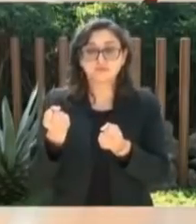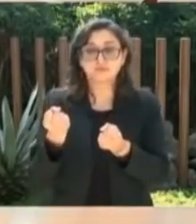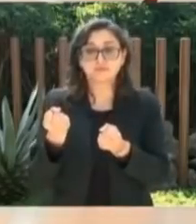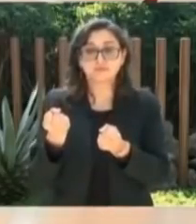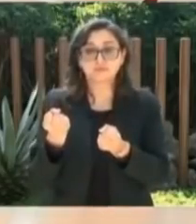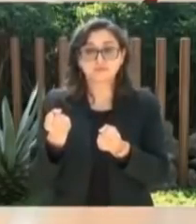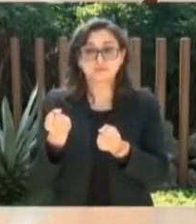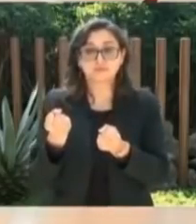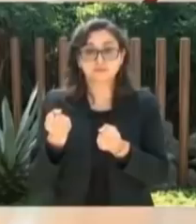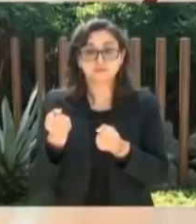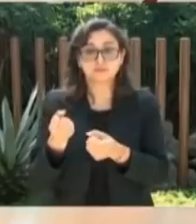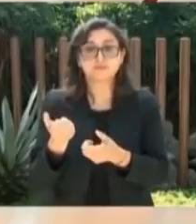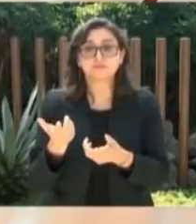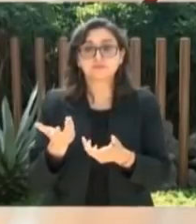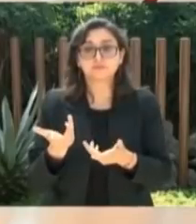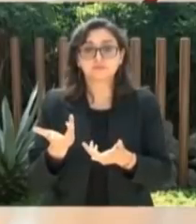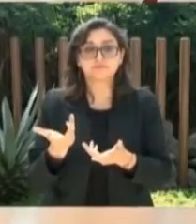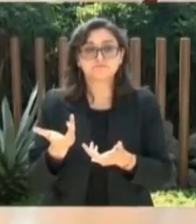y se